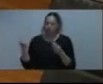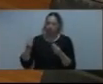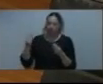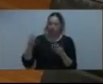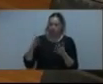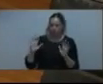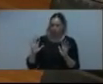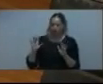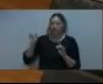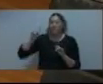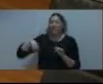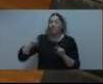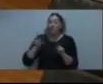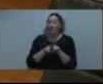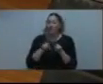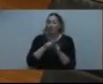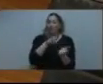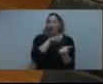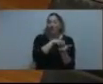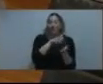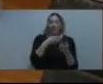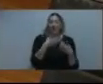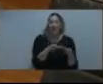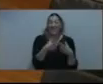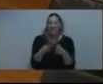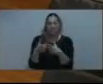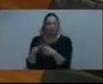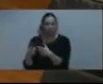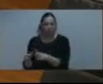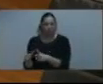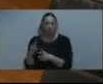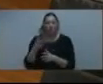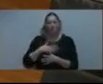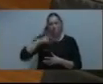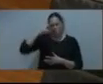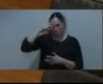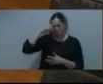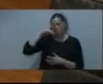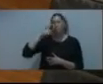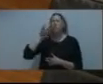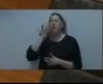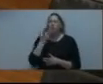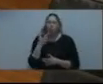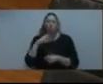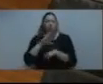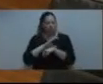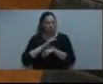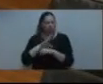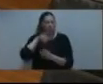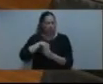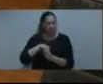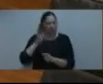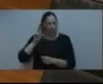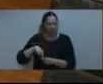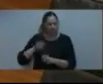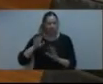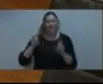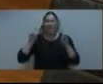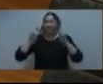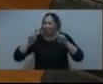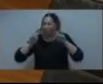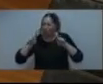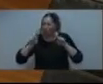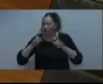como los equipamientos y otro tema que nos preocupa y que nos gusta mucho en esta consejería y particularmente en la viceconsejería, que es la